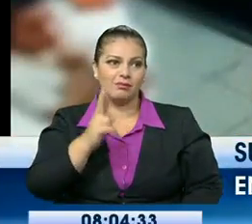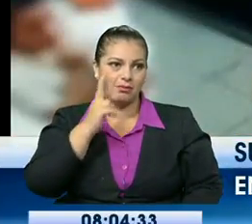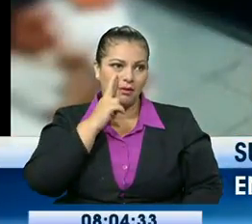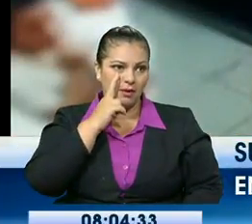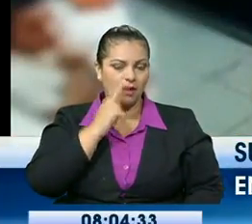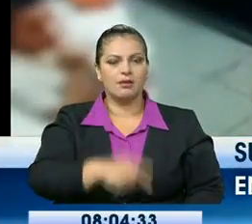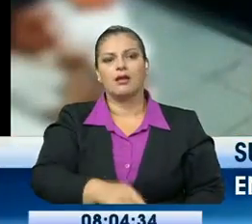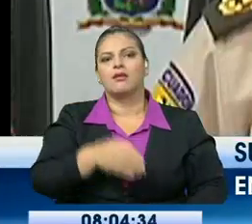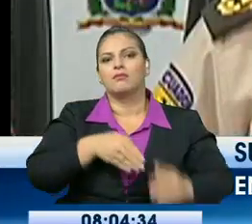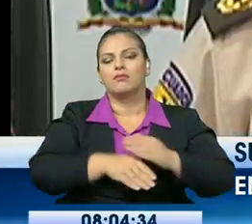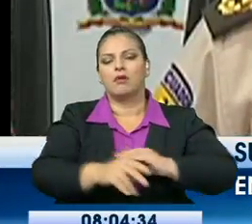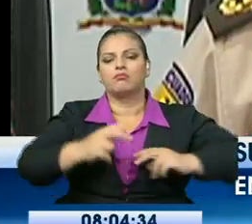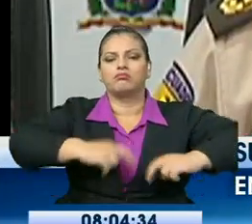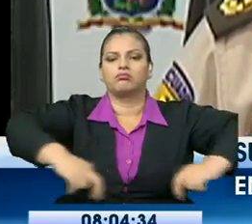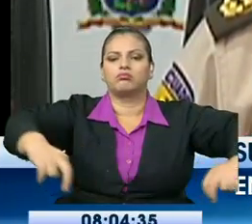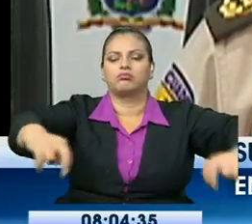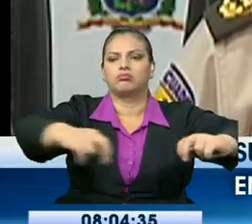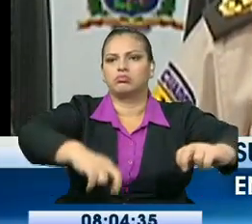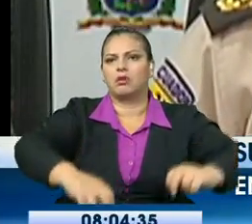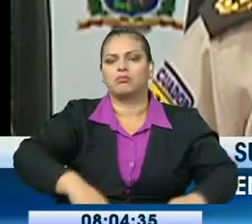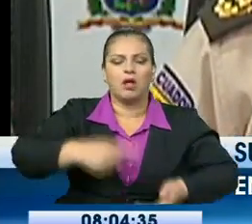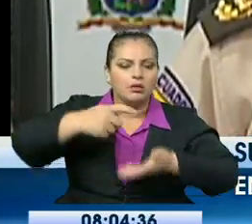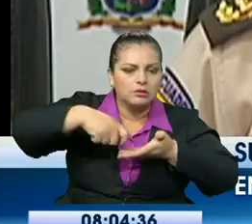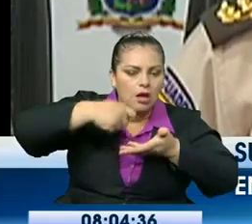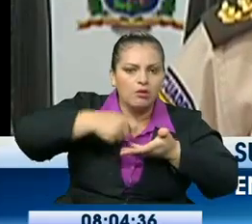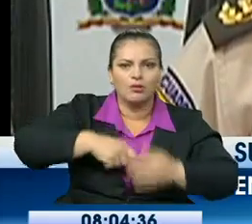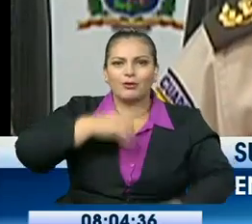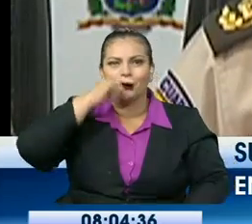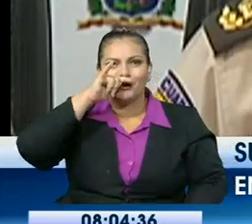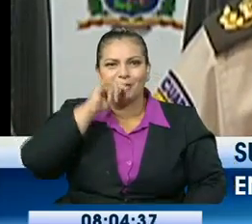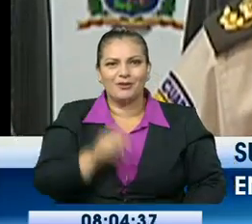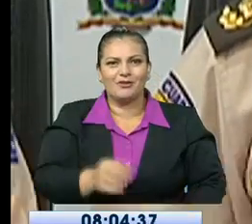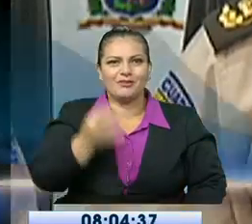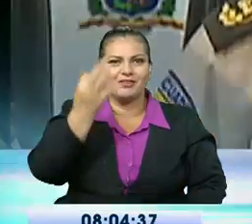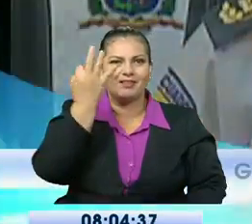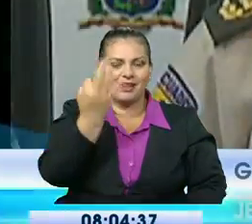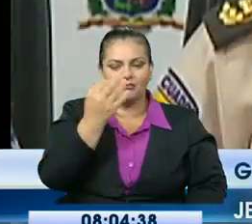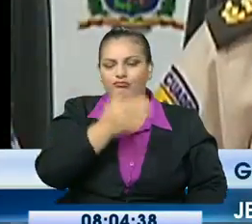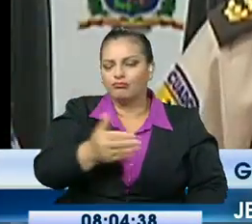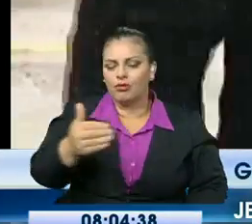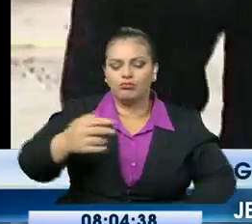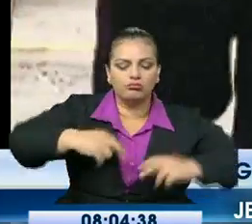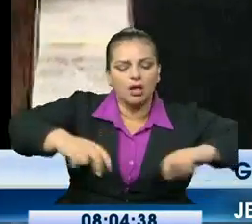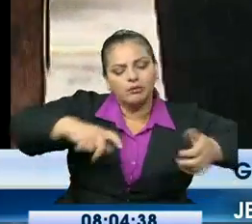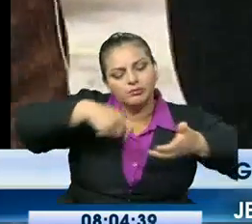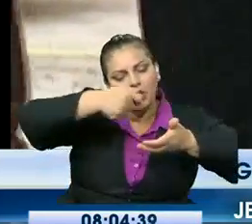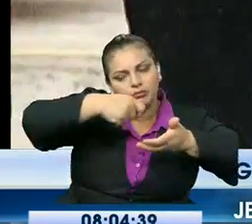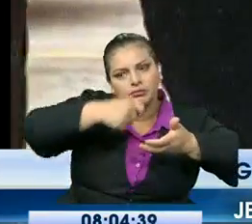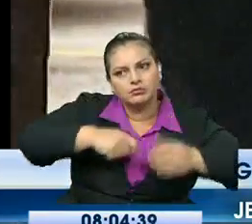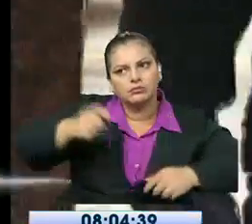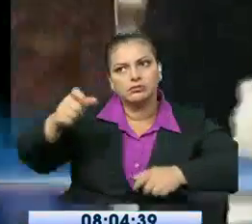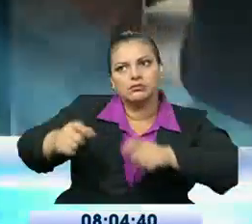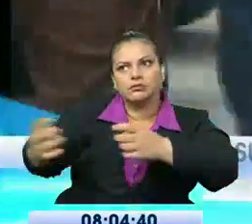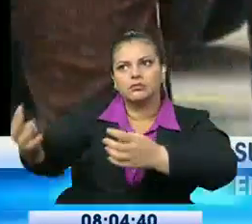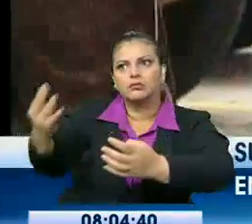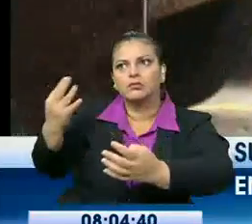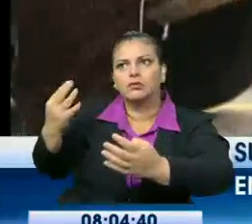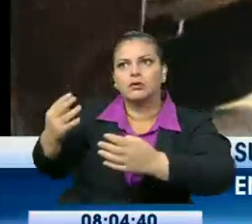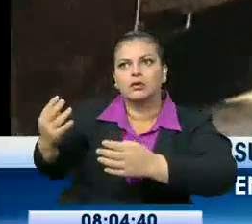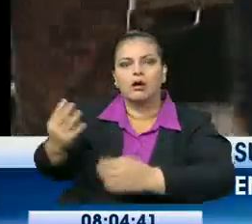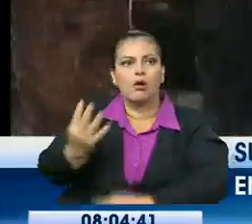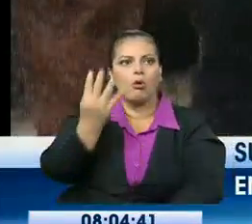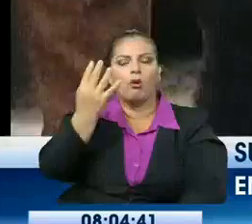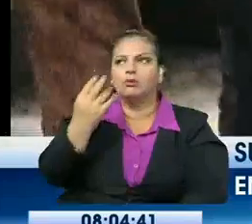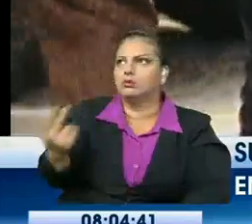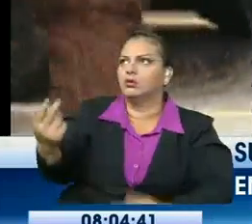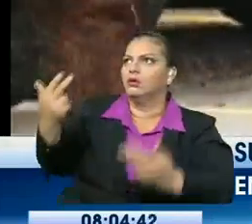menores de edad. Quienes fueron apuntados con armas de fuego, los menores. Al actuar la Policía Nacional intenta darse a la